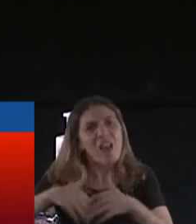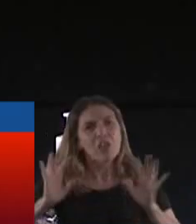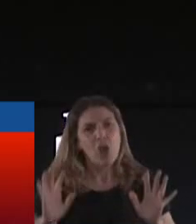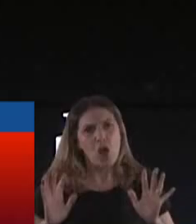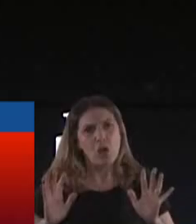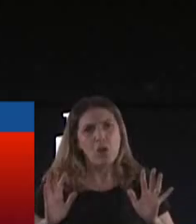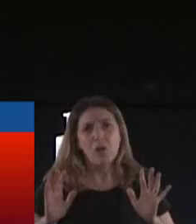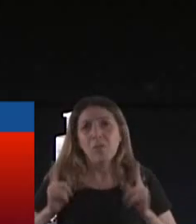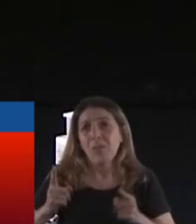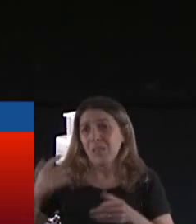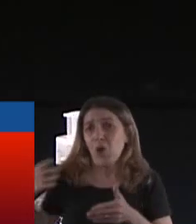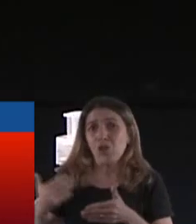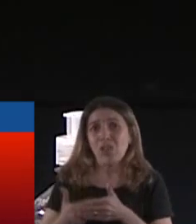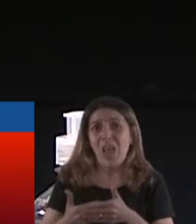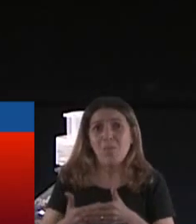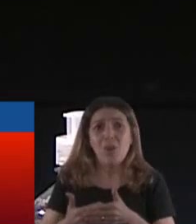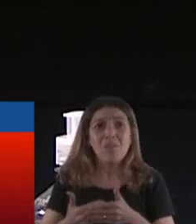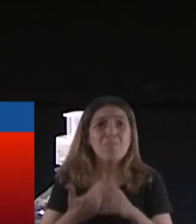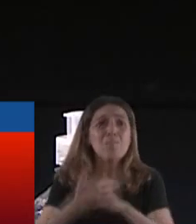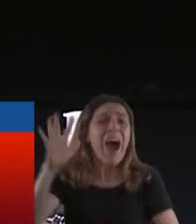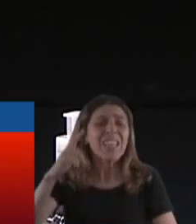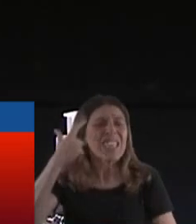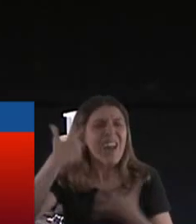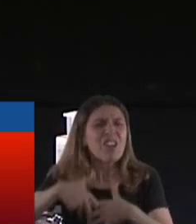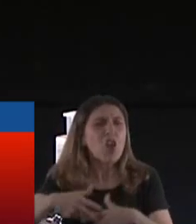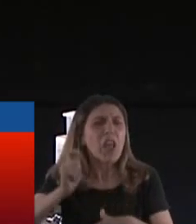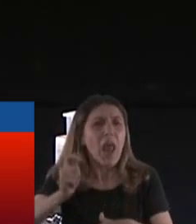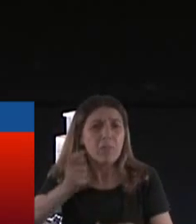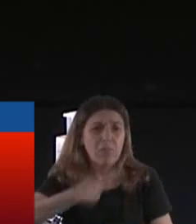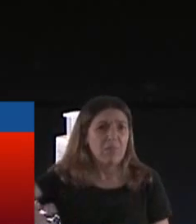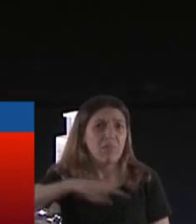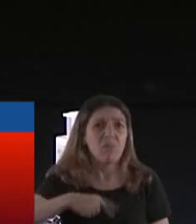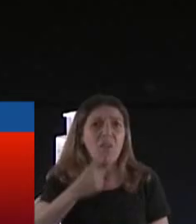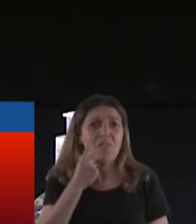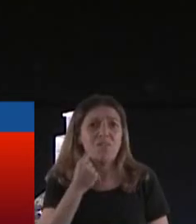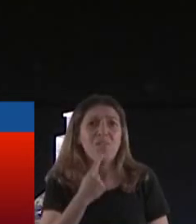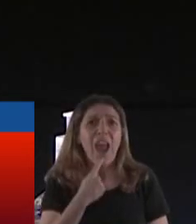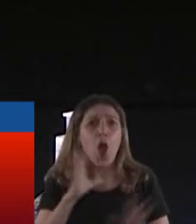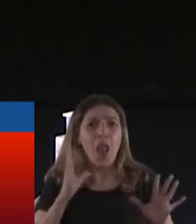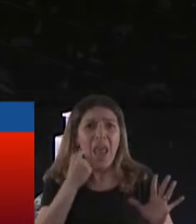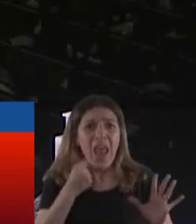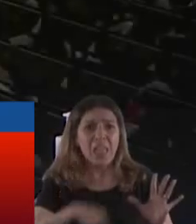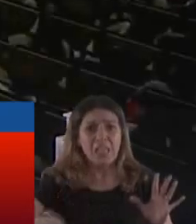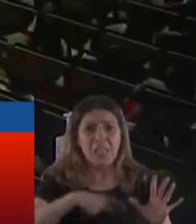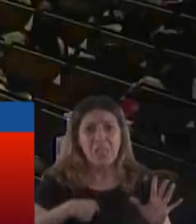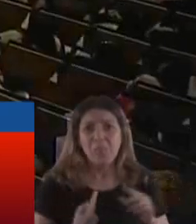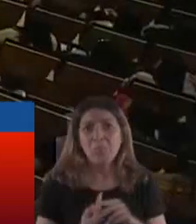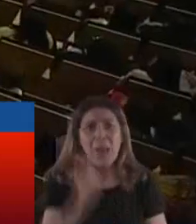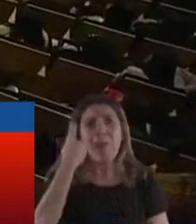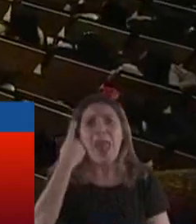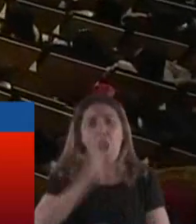Y que en este tiempo la mayor reflexión la tenemos que hacer nosotros, los varones. Somos nosotros los que tenemos que hacer la primera